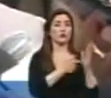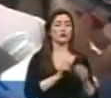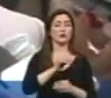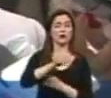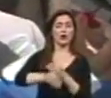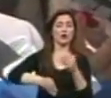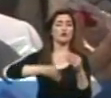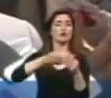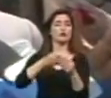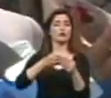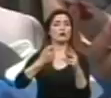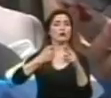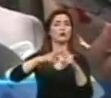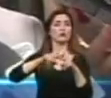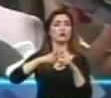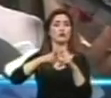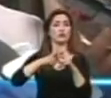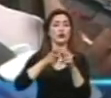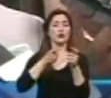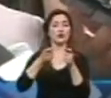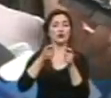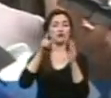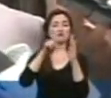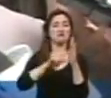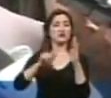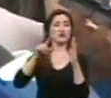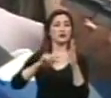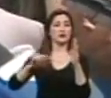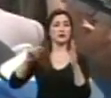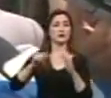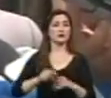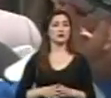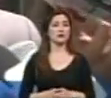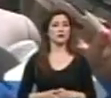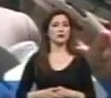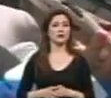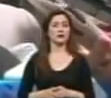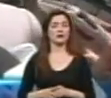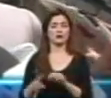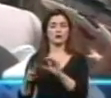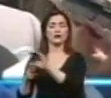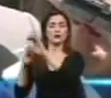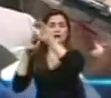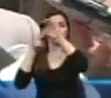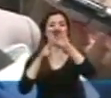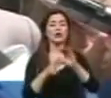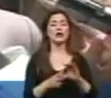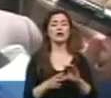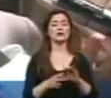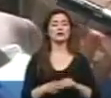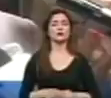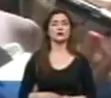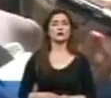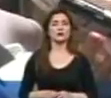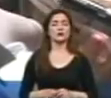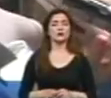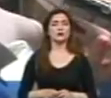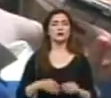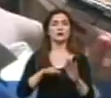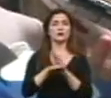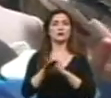inversión que origina toda esta operación financiera responde a un crédito otorgado por un